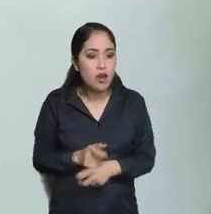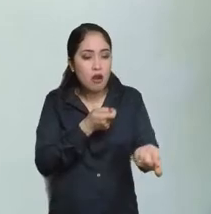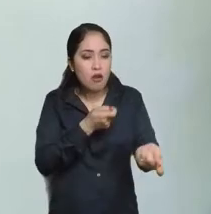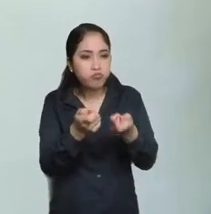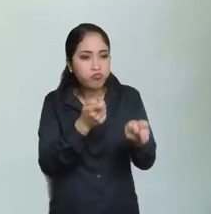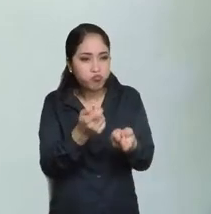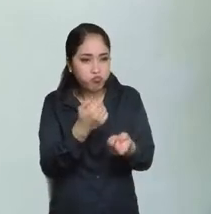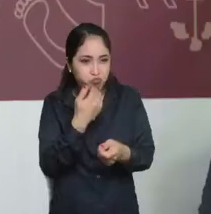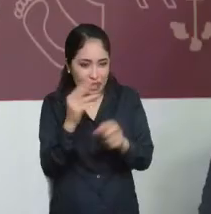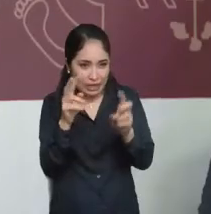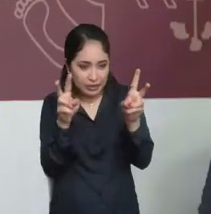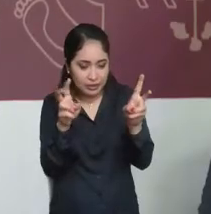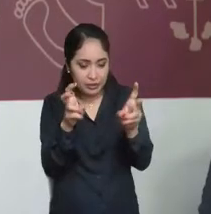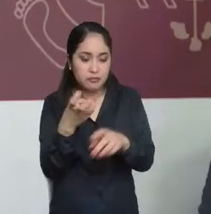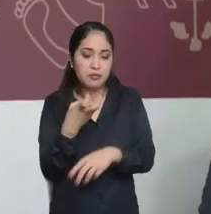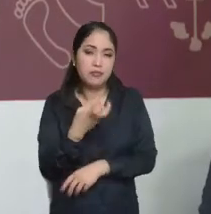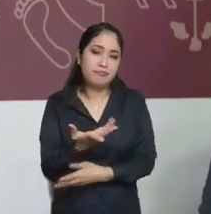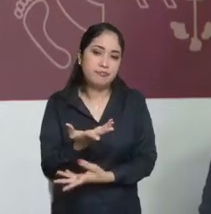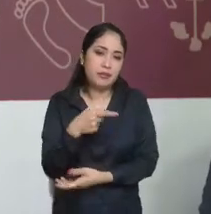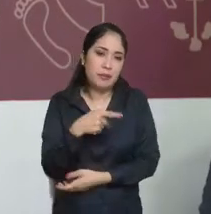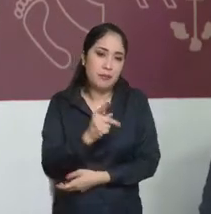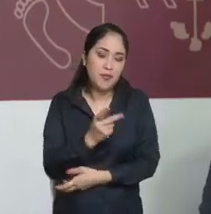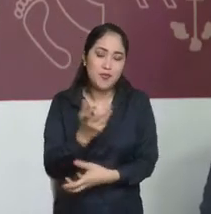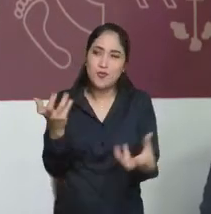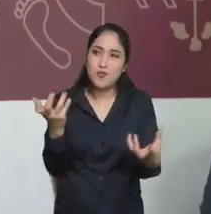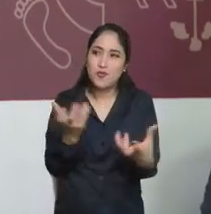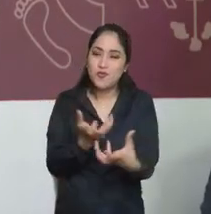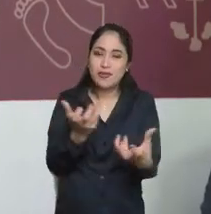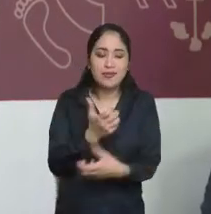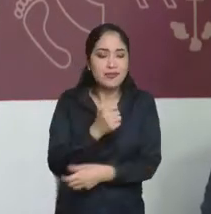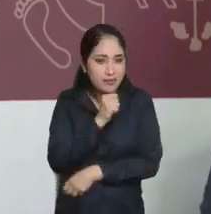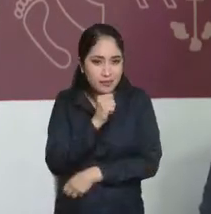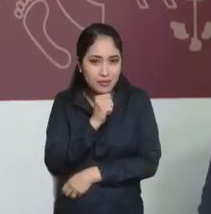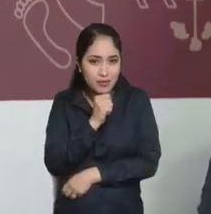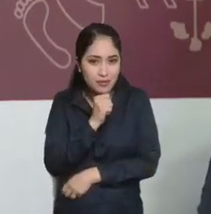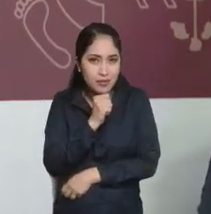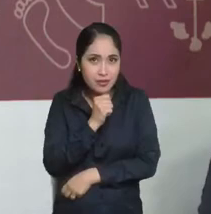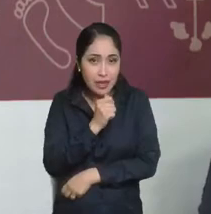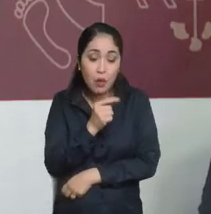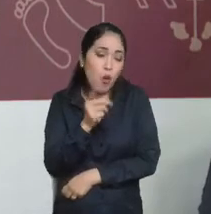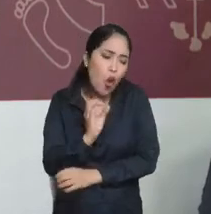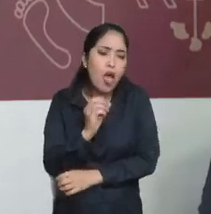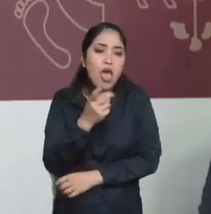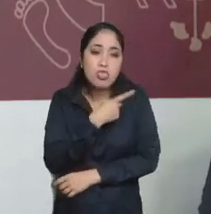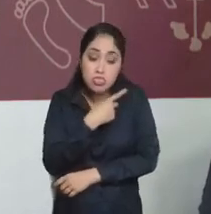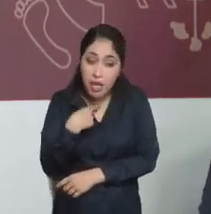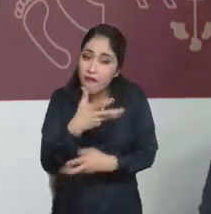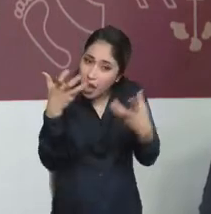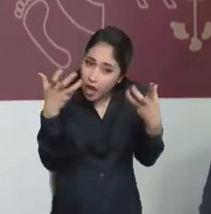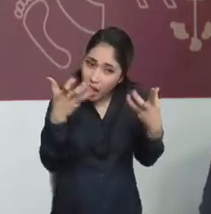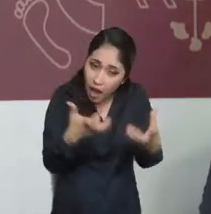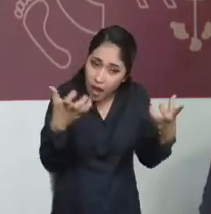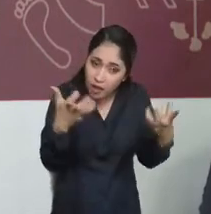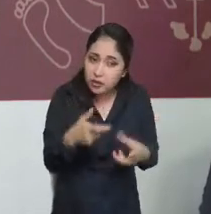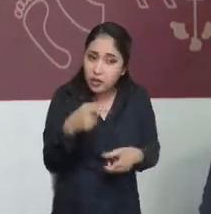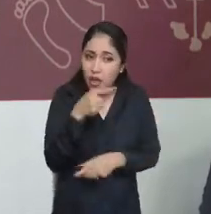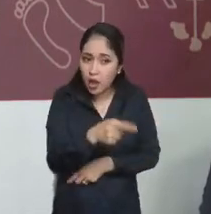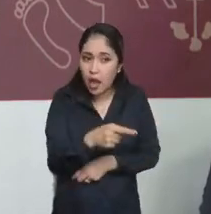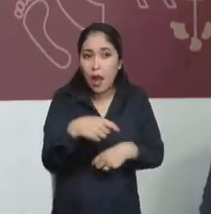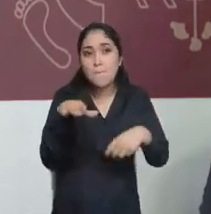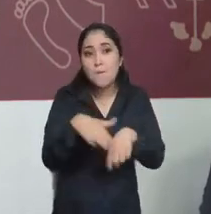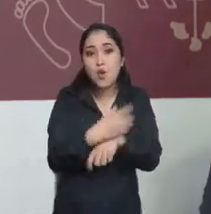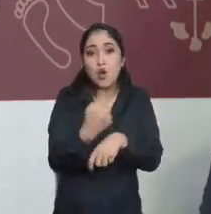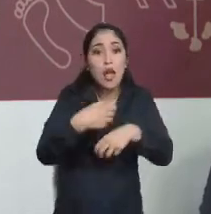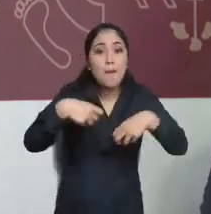debiera hacerse necesariamente ahí en los... Hay muchas motocicletas que andan